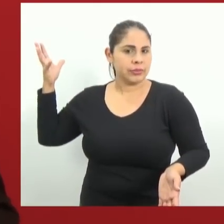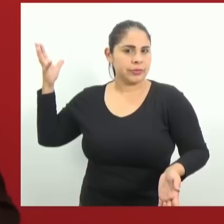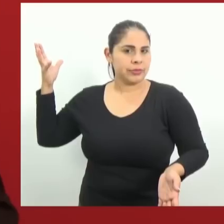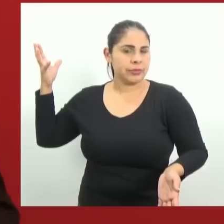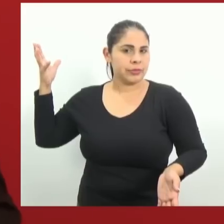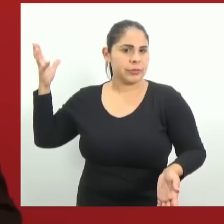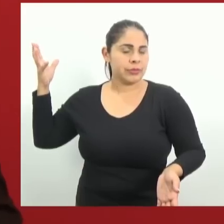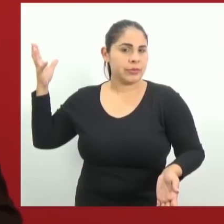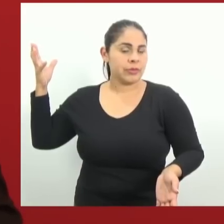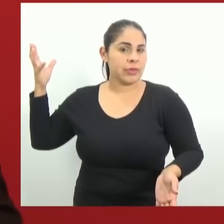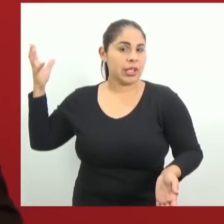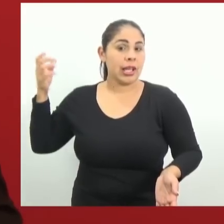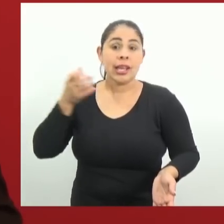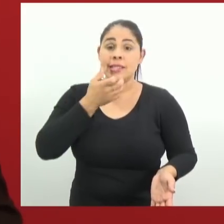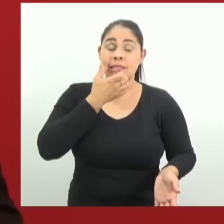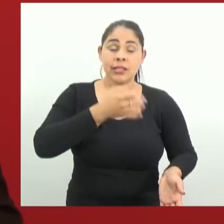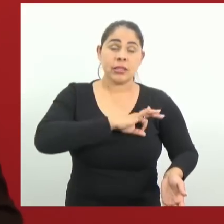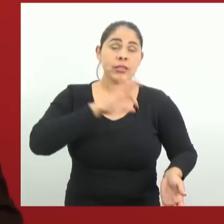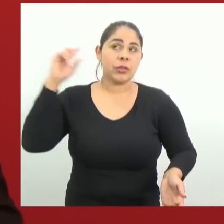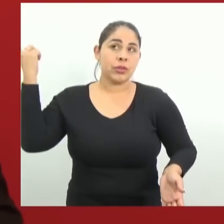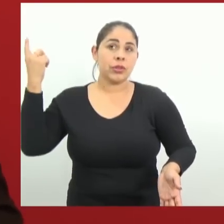Cuando el Señor te da una palabra,